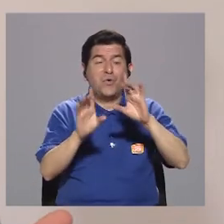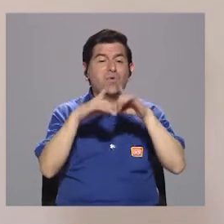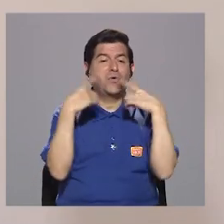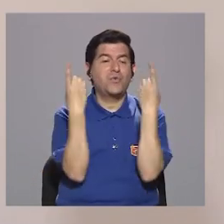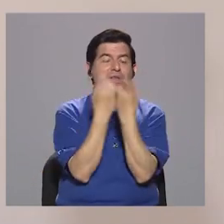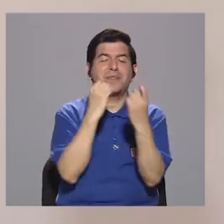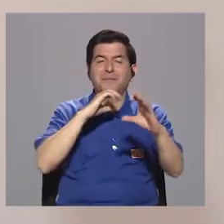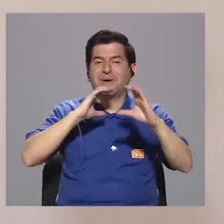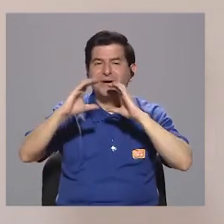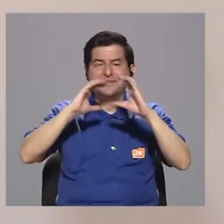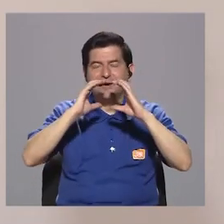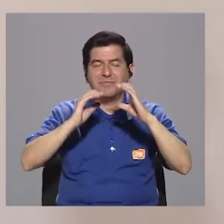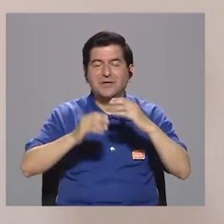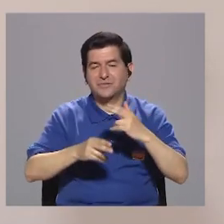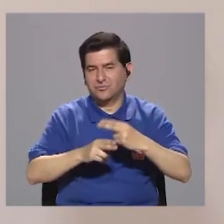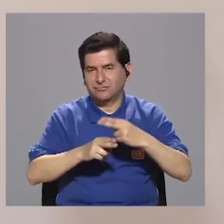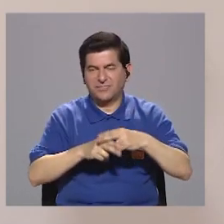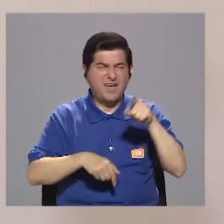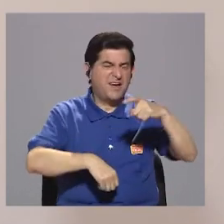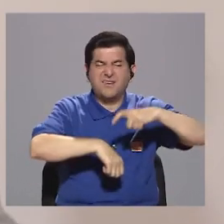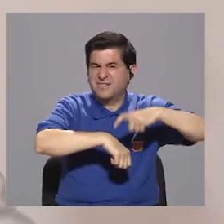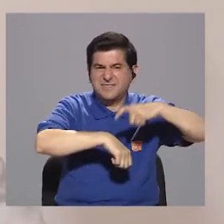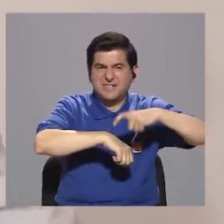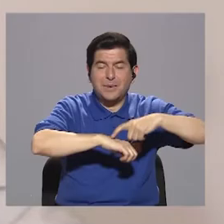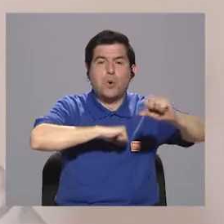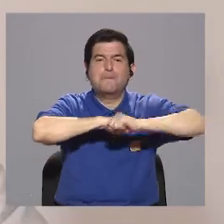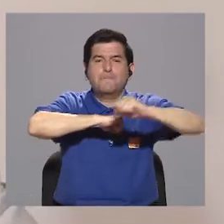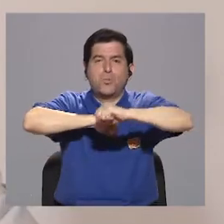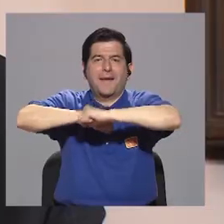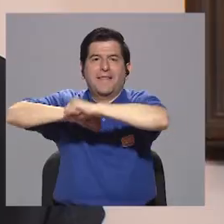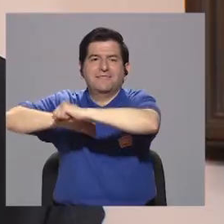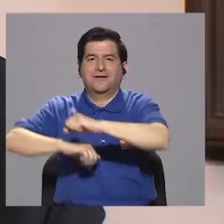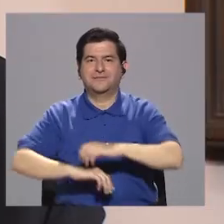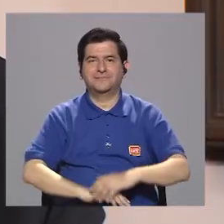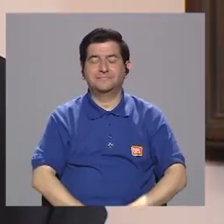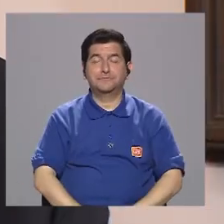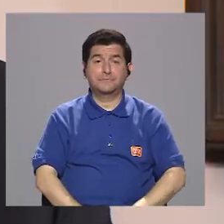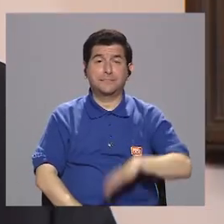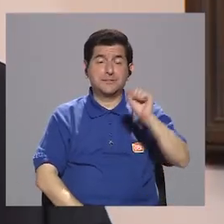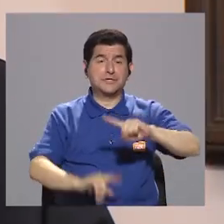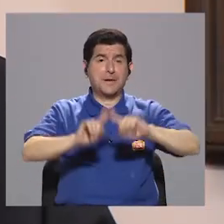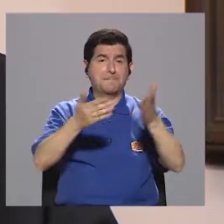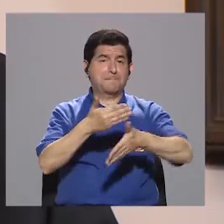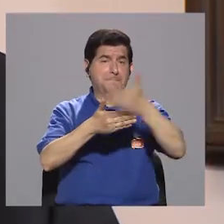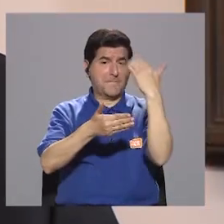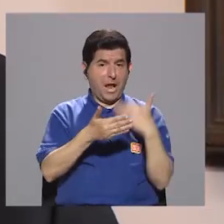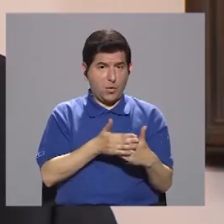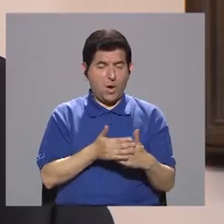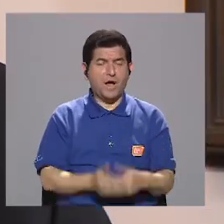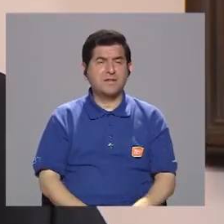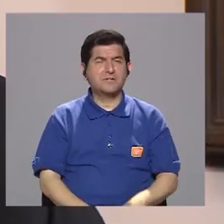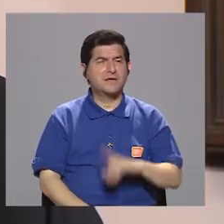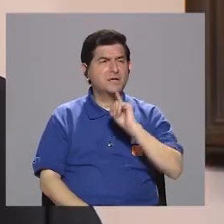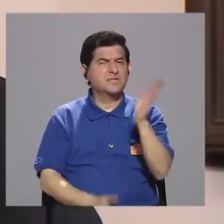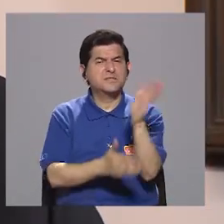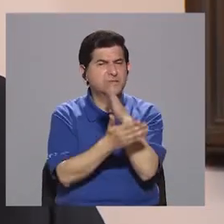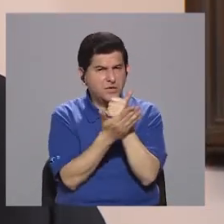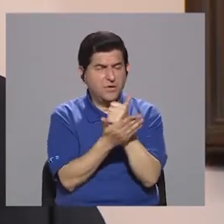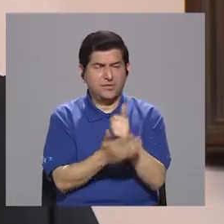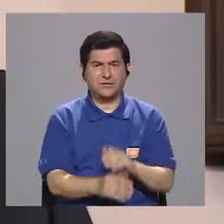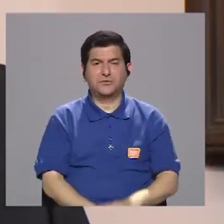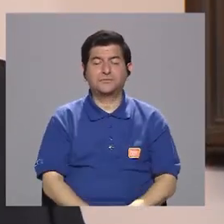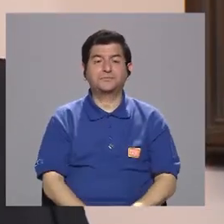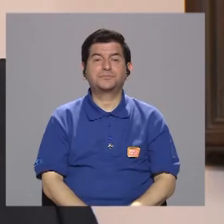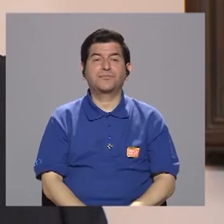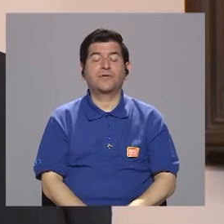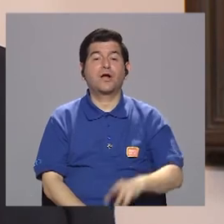un departamento casi de comunicación, en aquel entonces propaganda. Sí, pero antes quiero hacer una referencia. Es